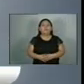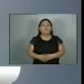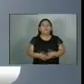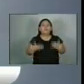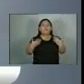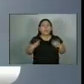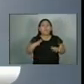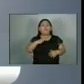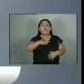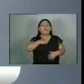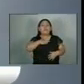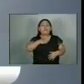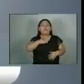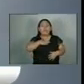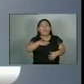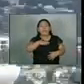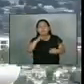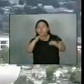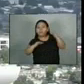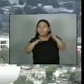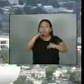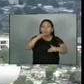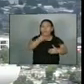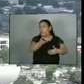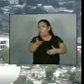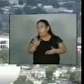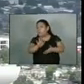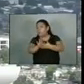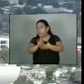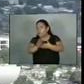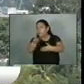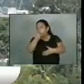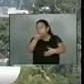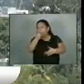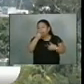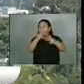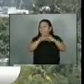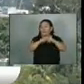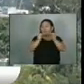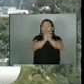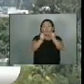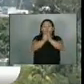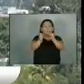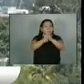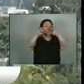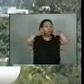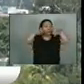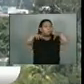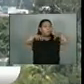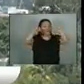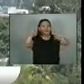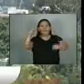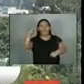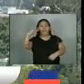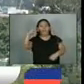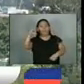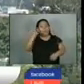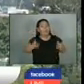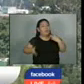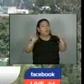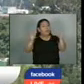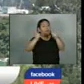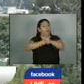Aunque existe una tendencia a la estabilización de precios de la canasta básica, el fenómeno del Niño podría cambiar el panorama en los próximos